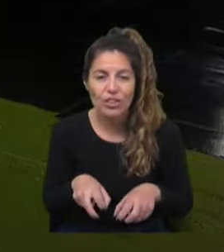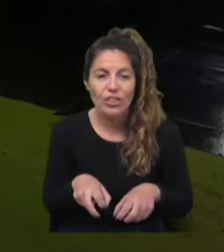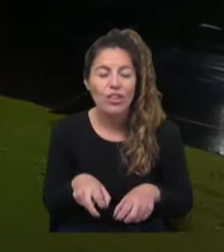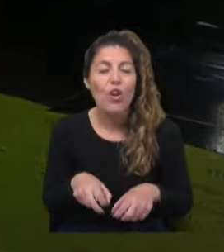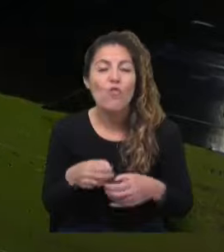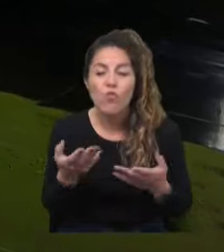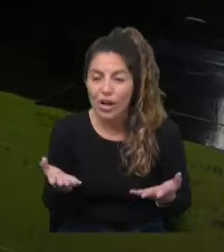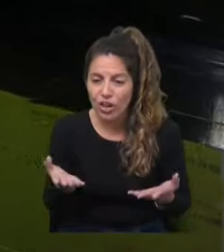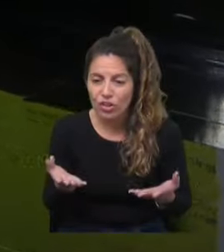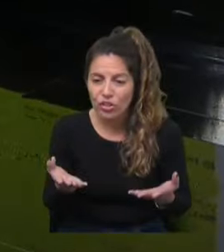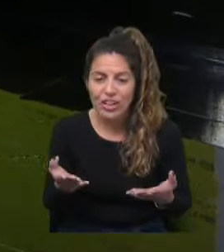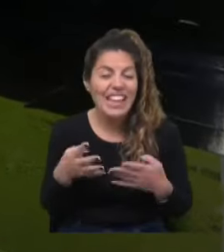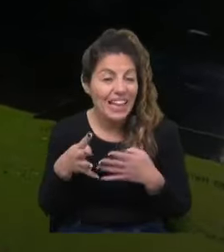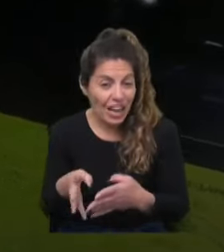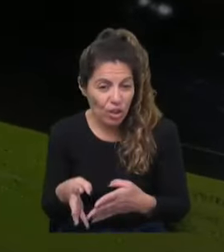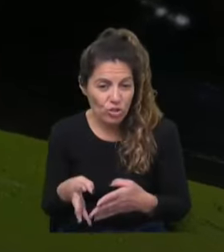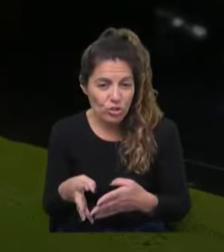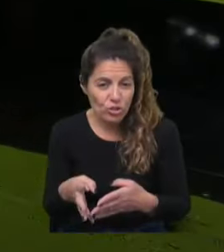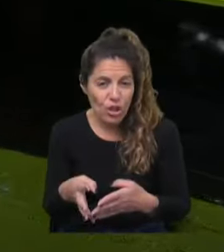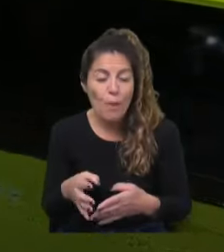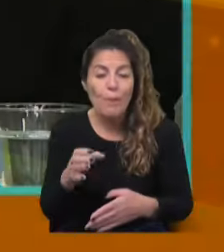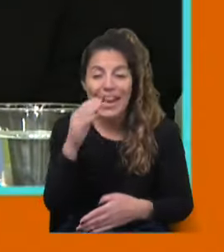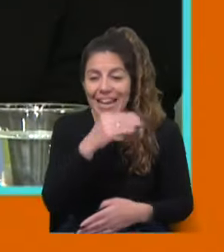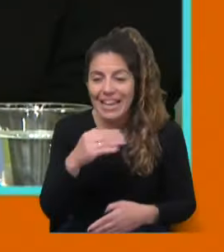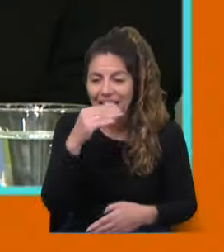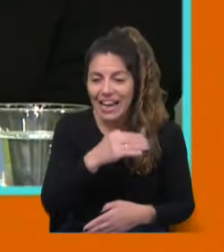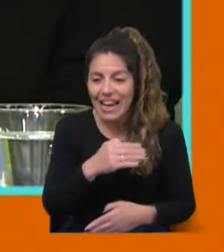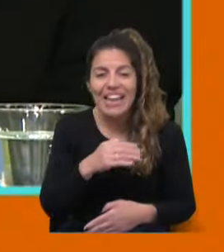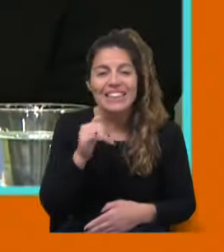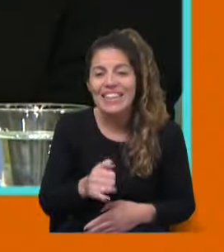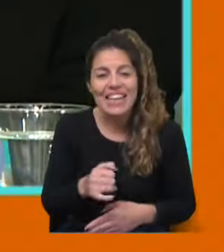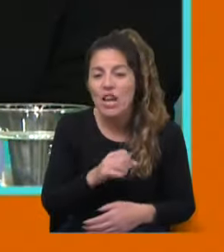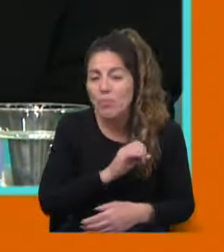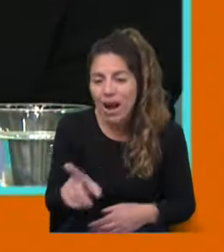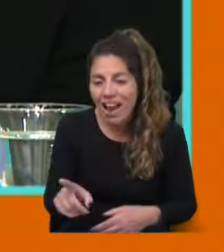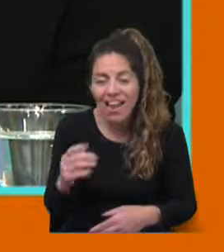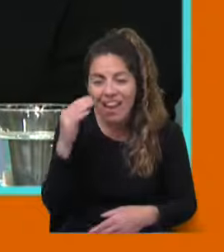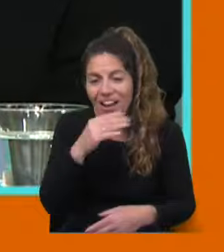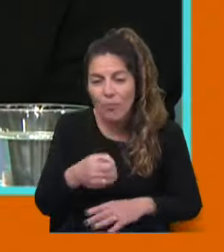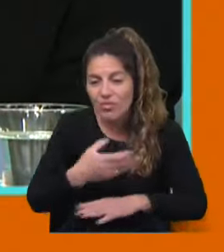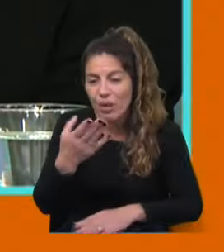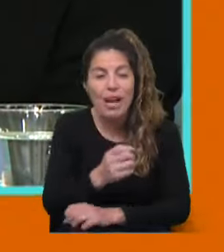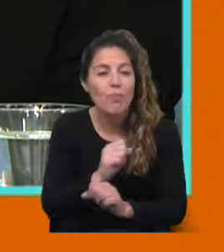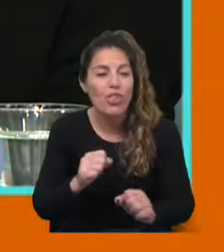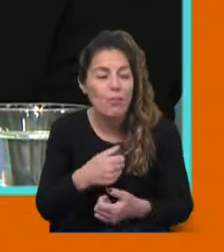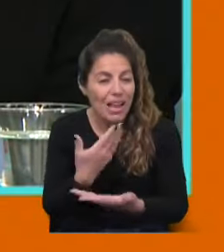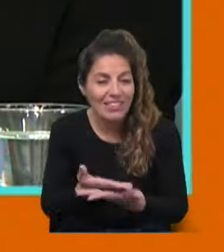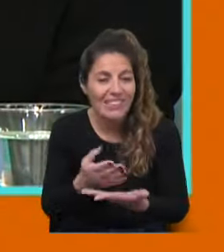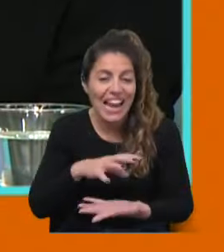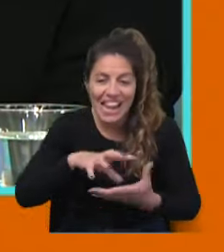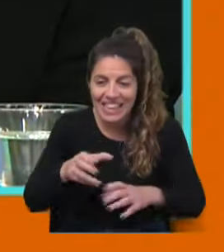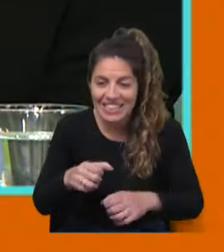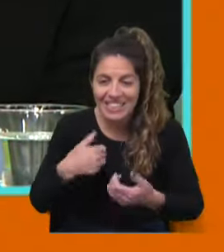fueron atacados para que la caja, tenía que irle mal a la caja profesional para poder plantear la crisis